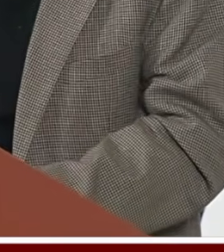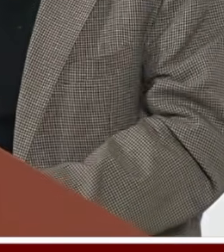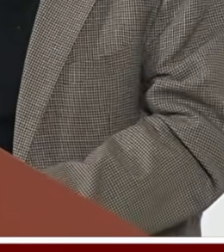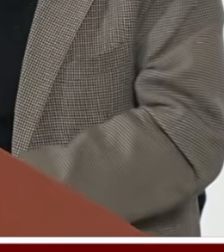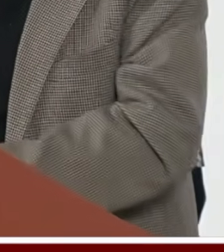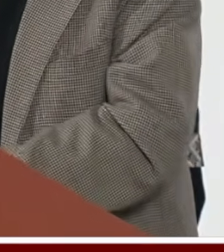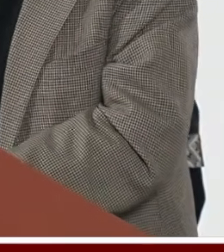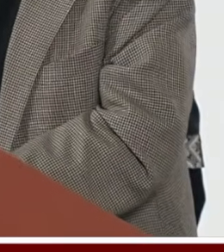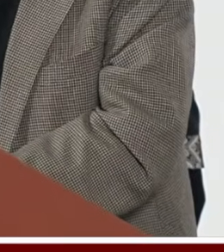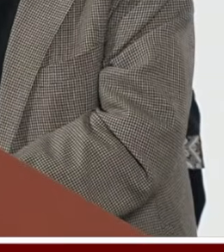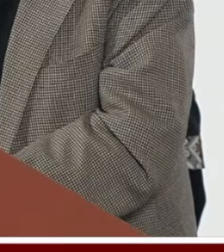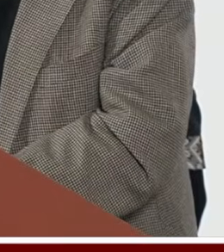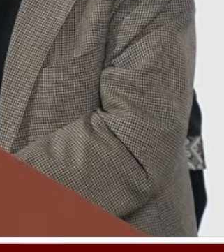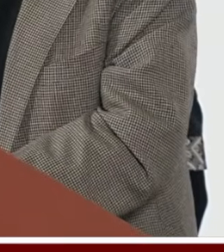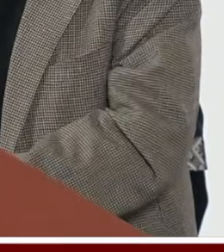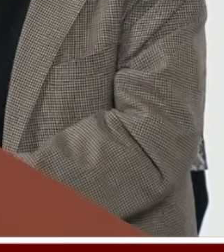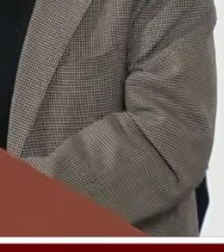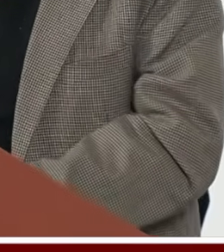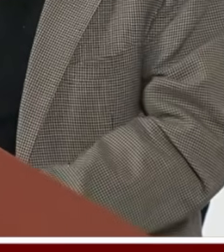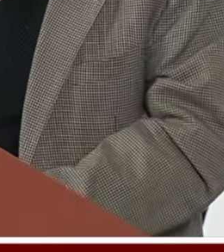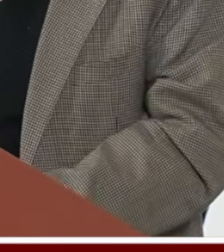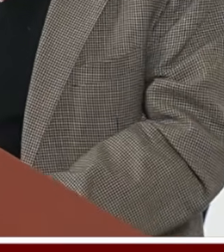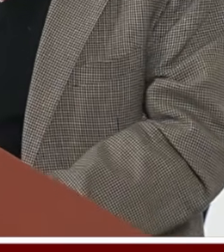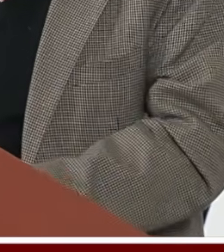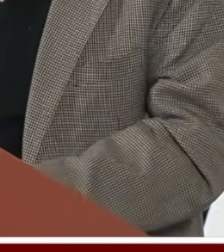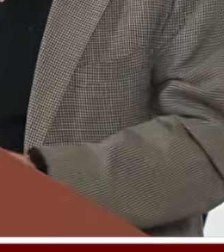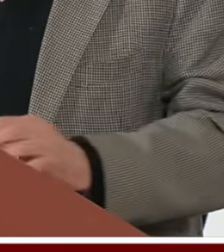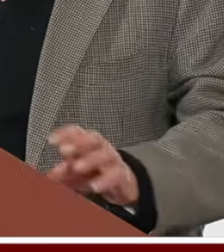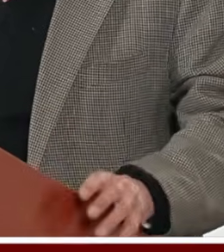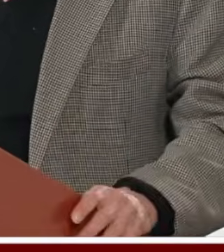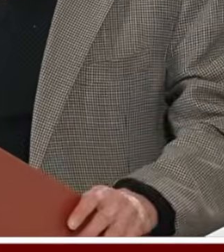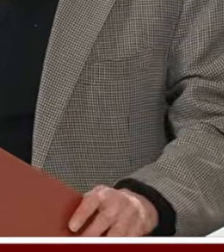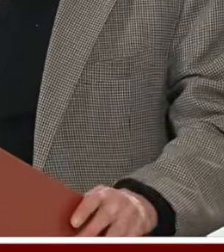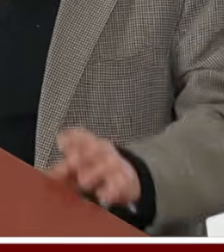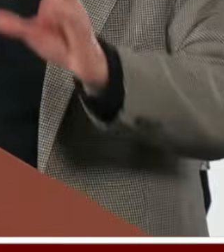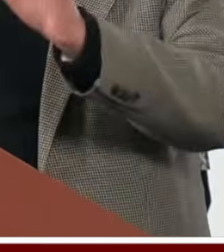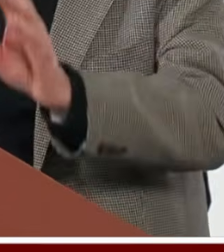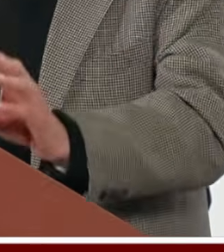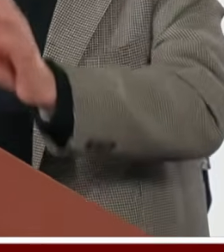Reforma, a atacar a la presidenta en la propia mañanera. Amigos, vamos a escuchar.